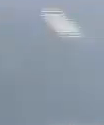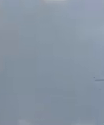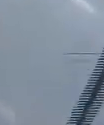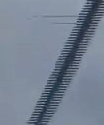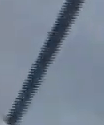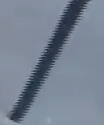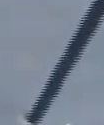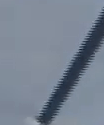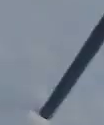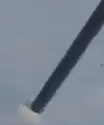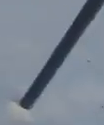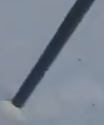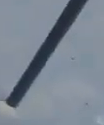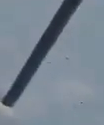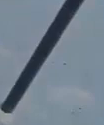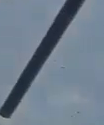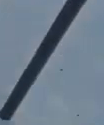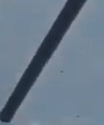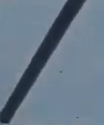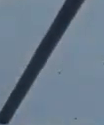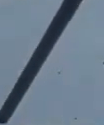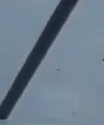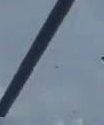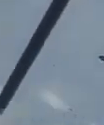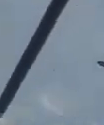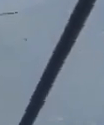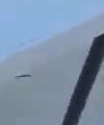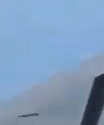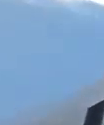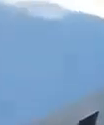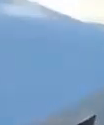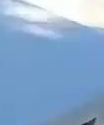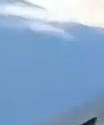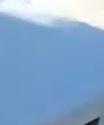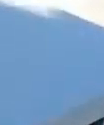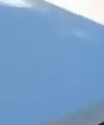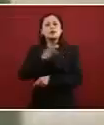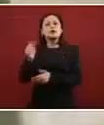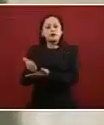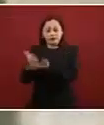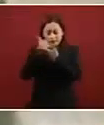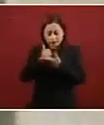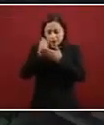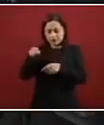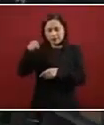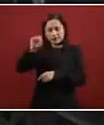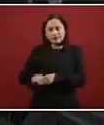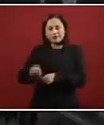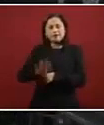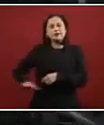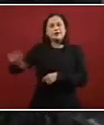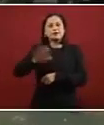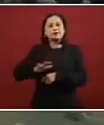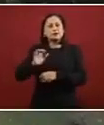nos parece una situación grave, toda vez que nosotros hemos trabajado pacíficamente y hemos trabajado